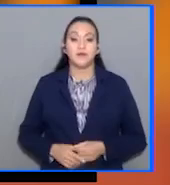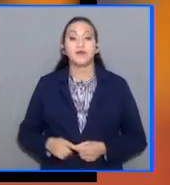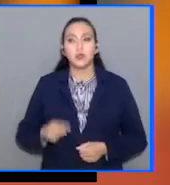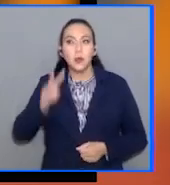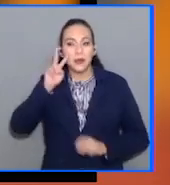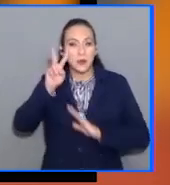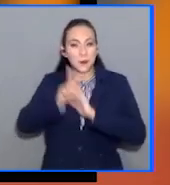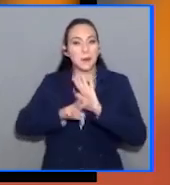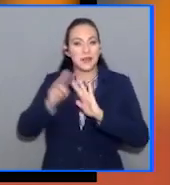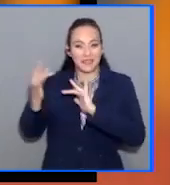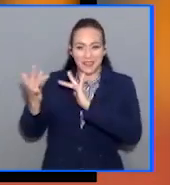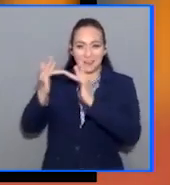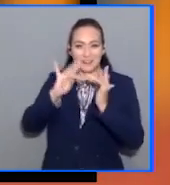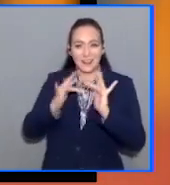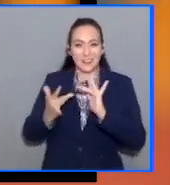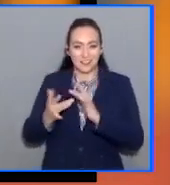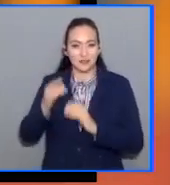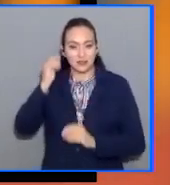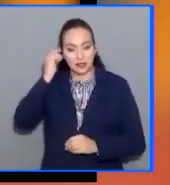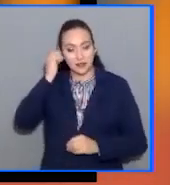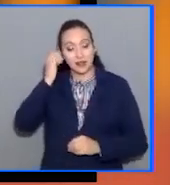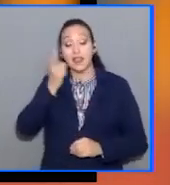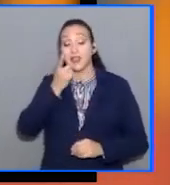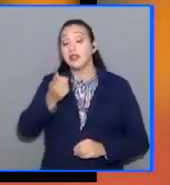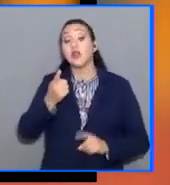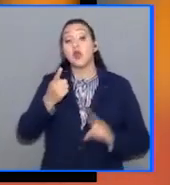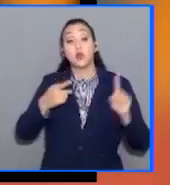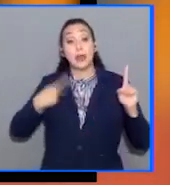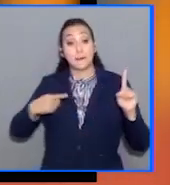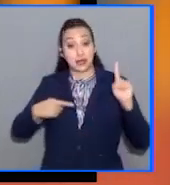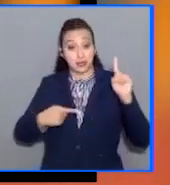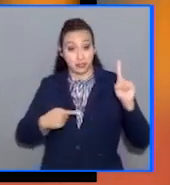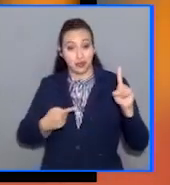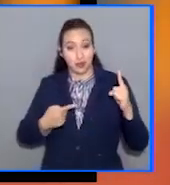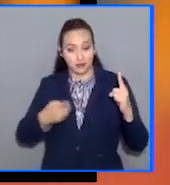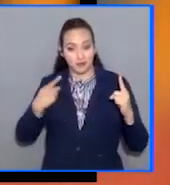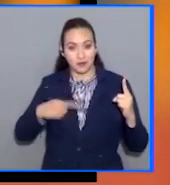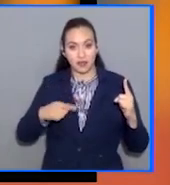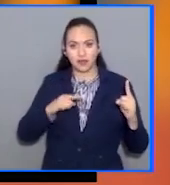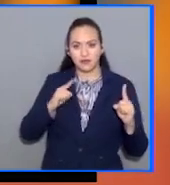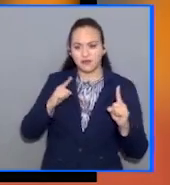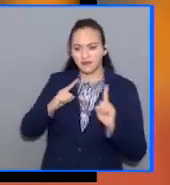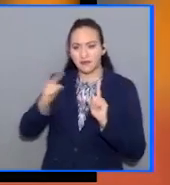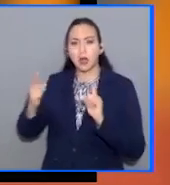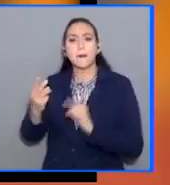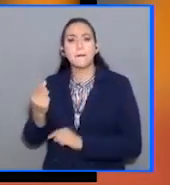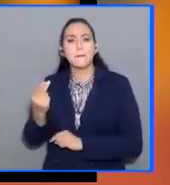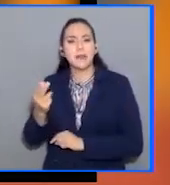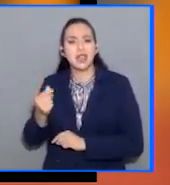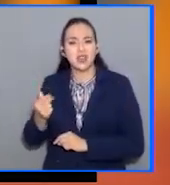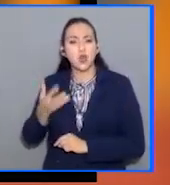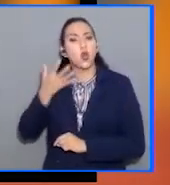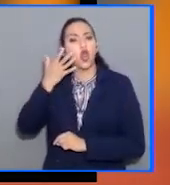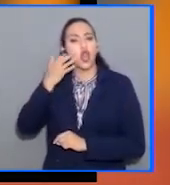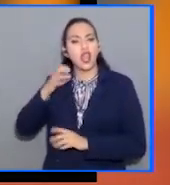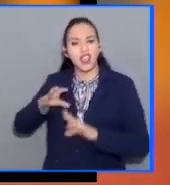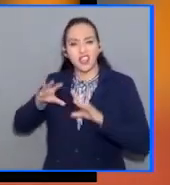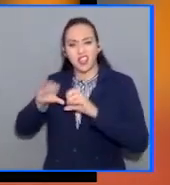donde alguna persona está agrediendo a un perrito o un gatito y entonces hay que revisar la pena.